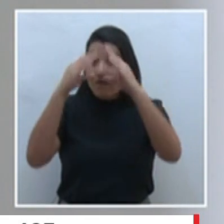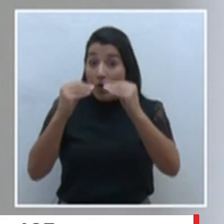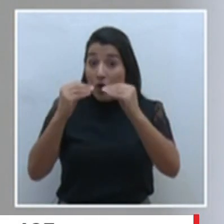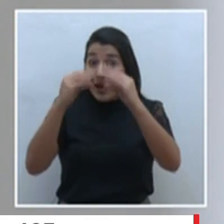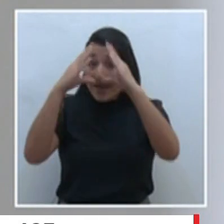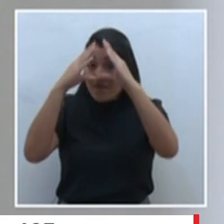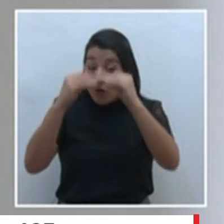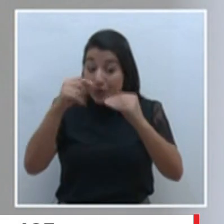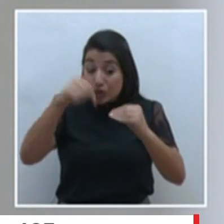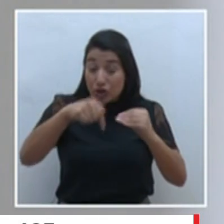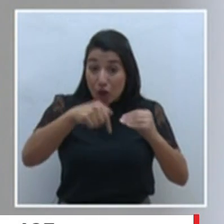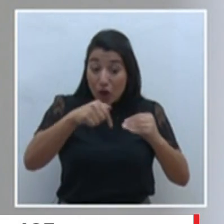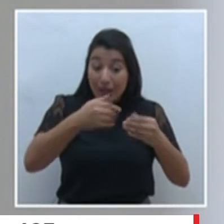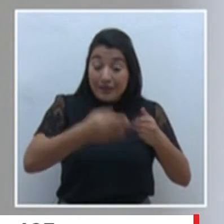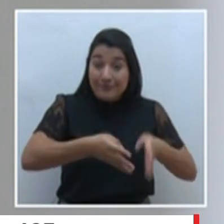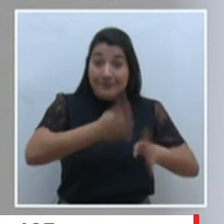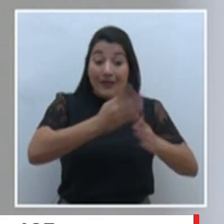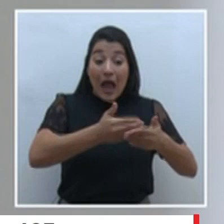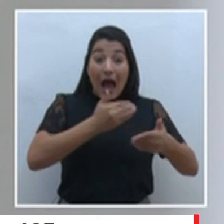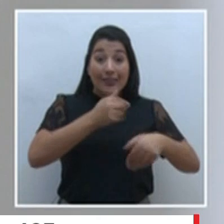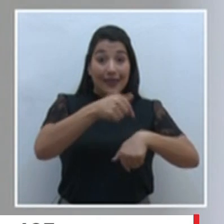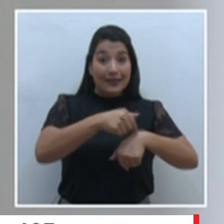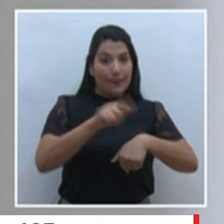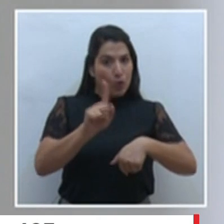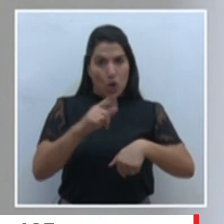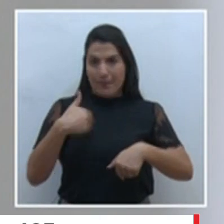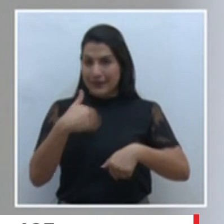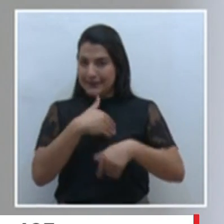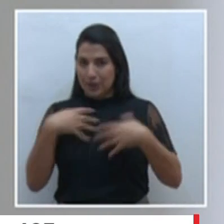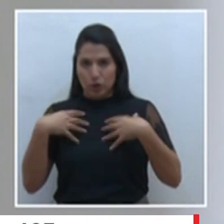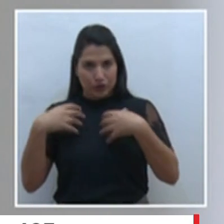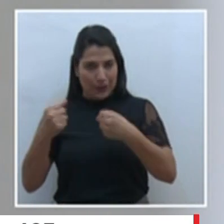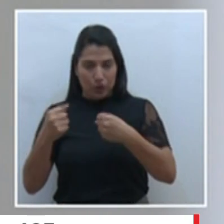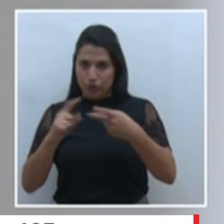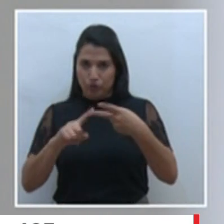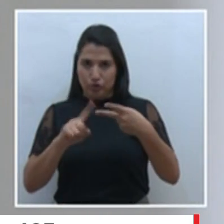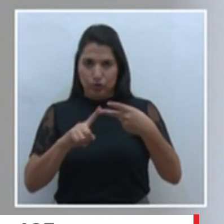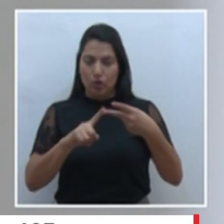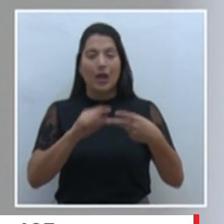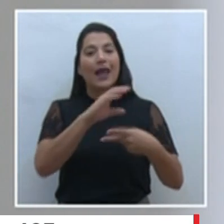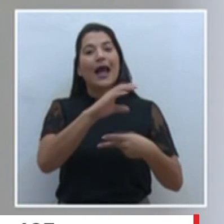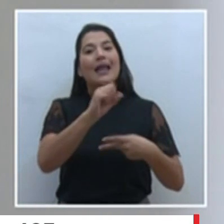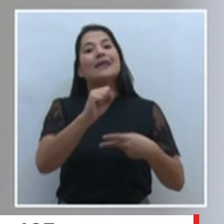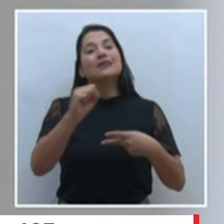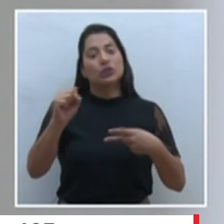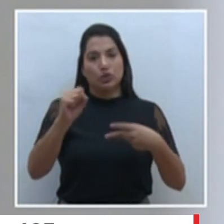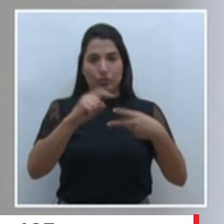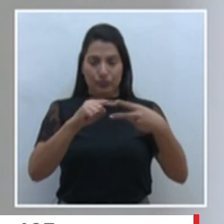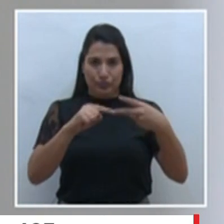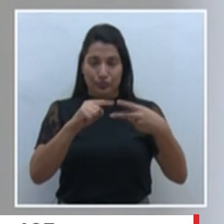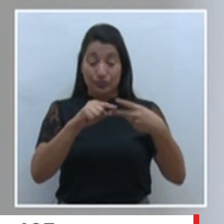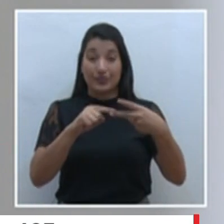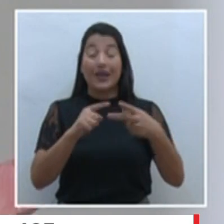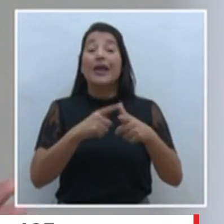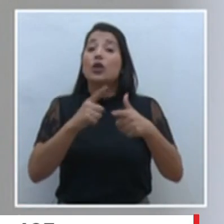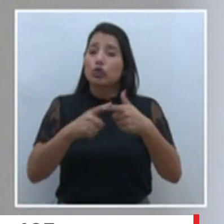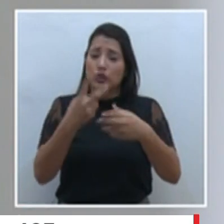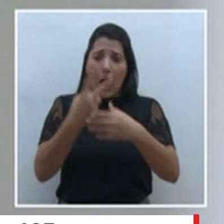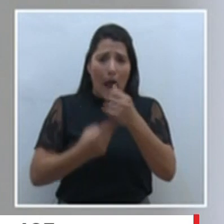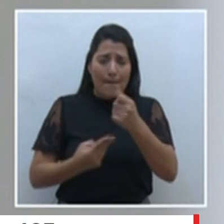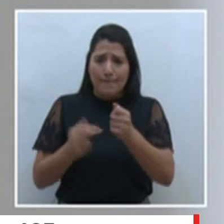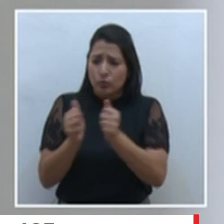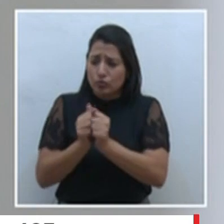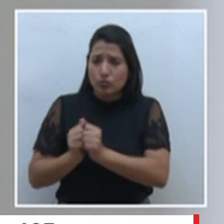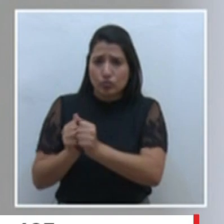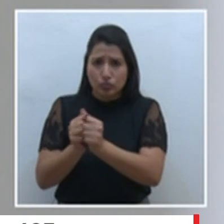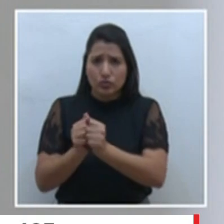de la Caja, pero aquí los dos manejamos la información y vamos a hacer la investigación ambas instituciones, y agradecemos muchísimo. El doctor también